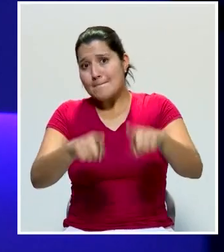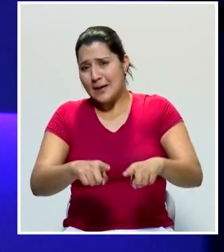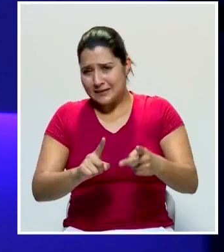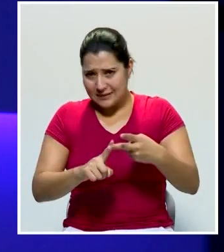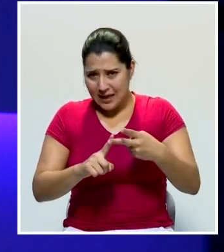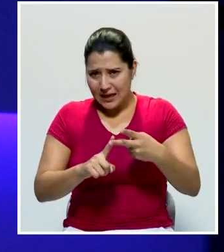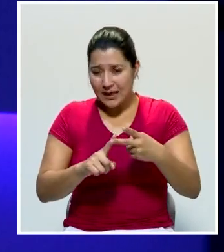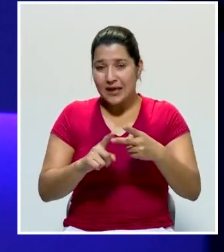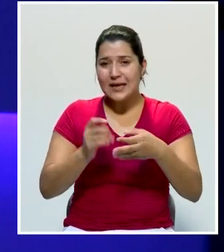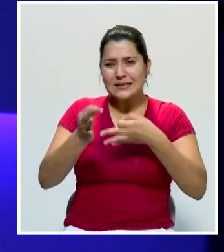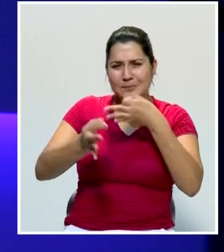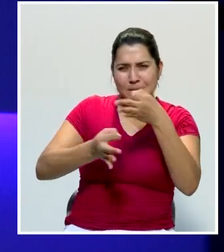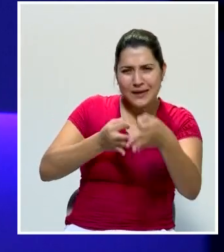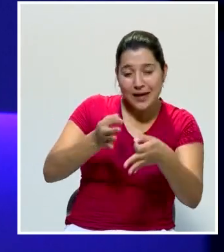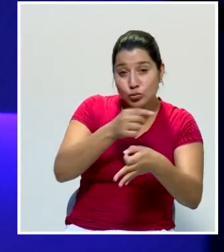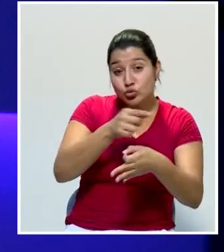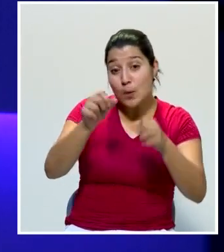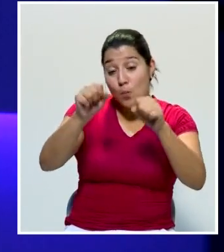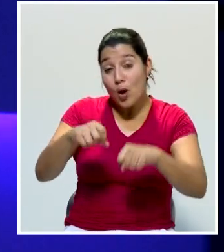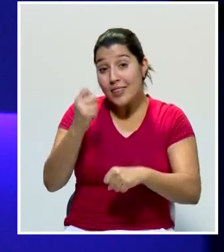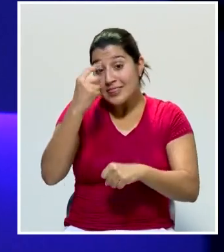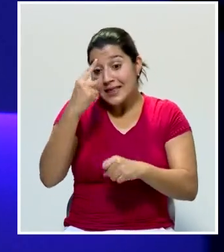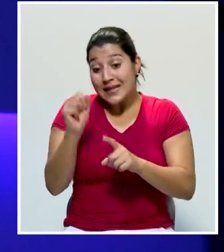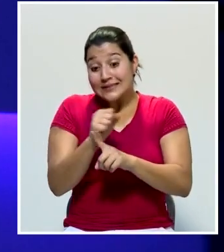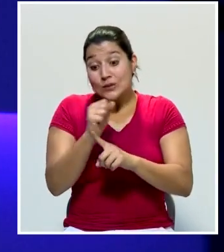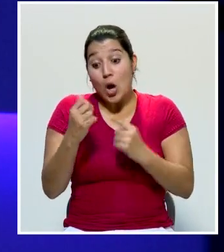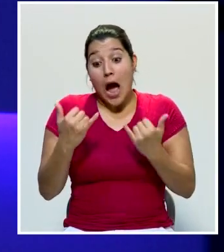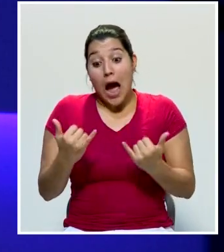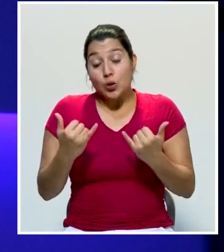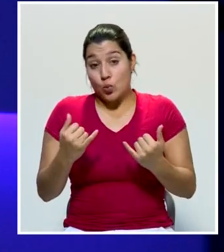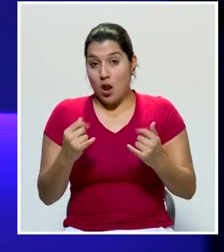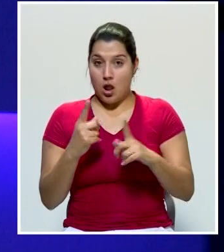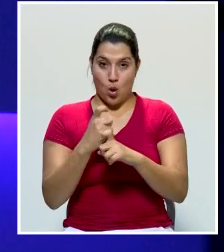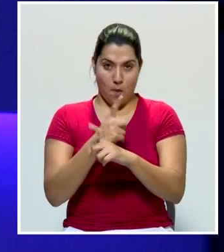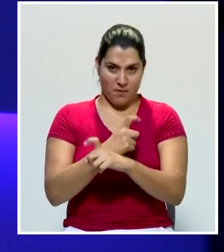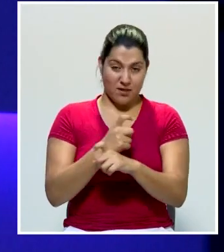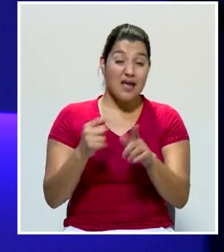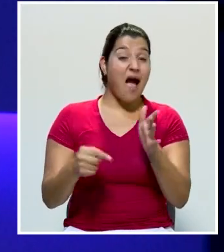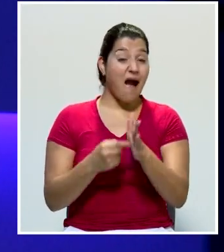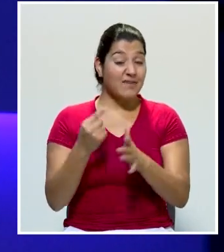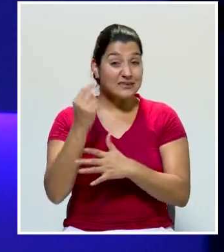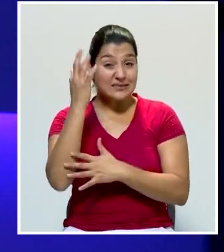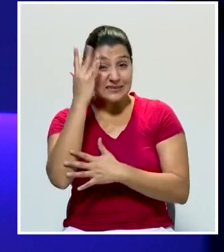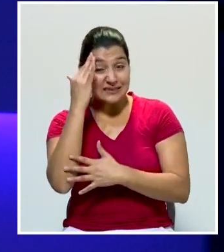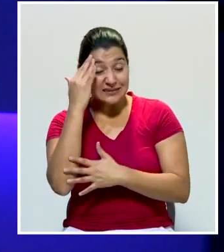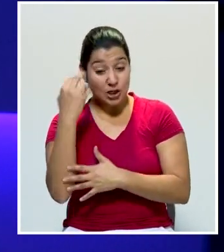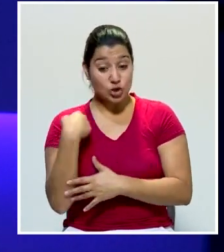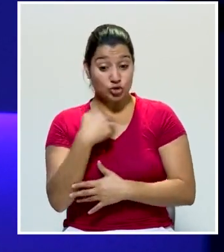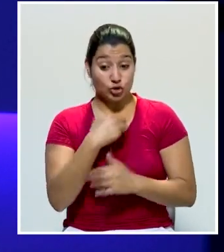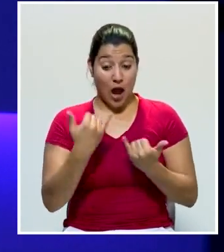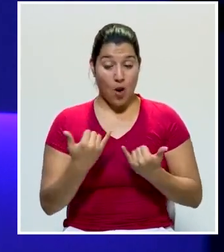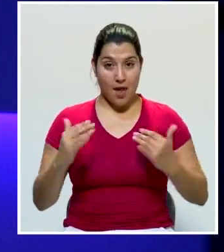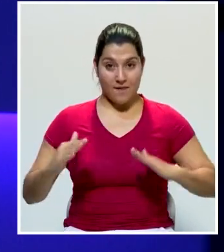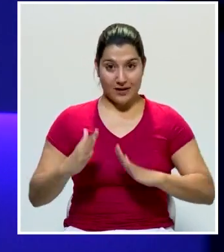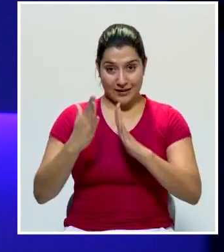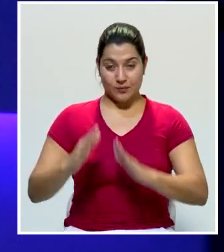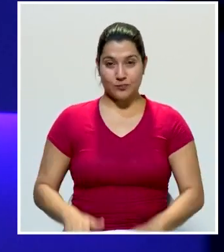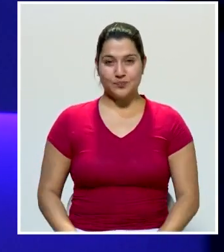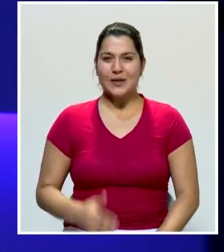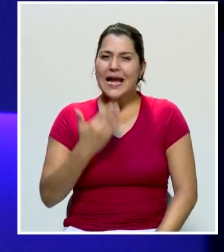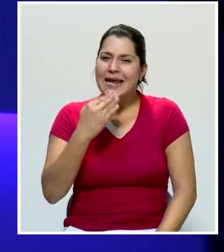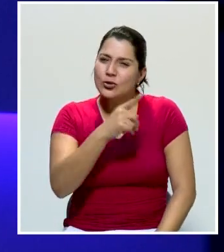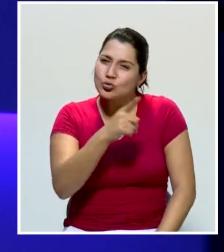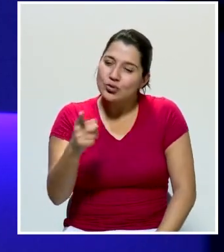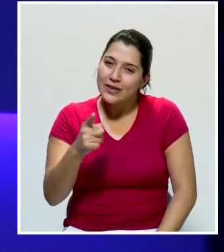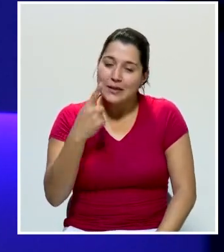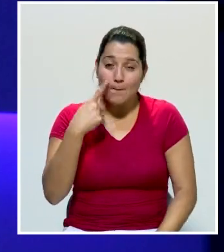pueda entender este presente tan complejo y a veces tan angustiante que vivimos. Gracias por